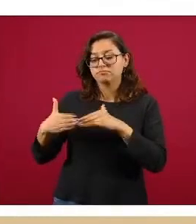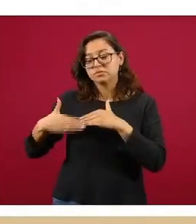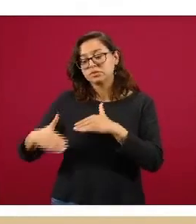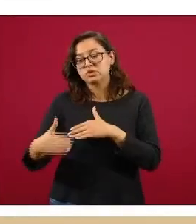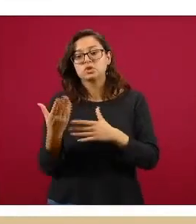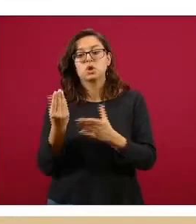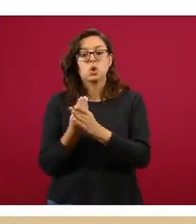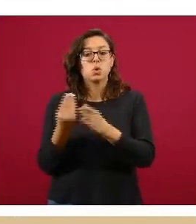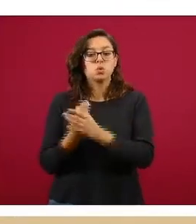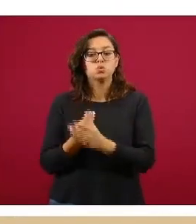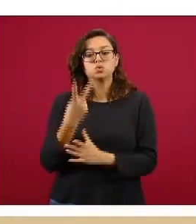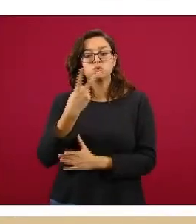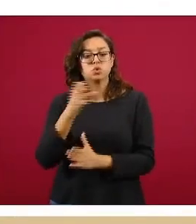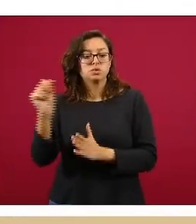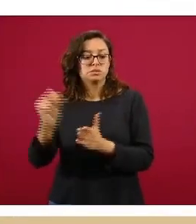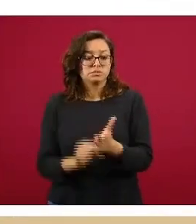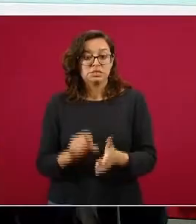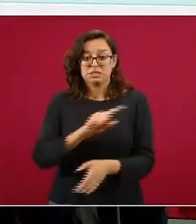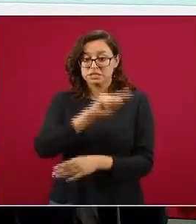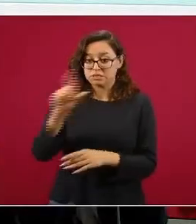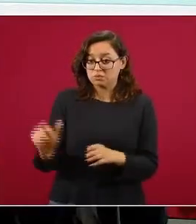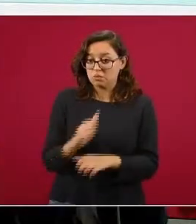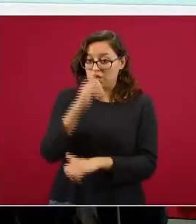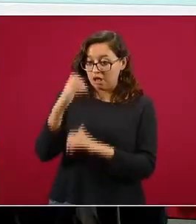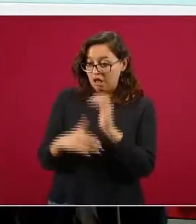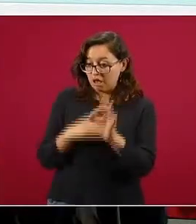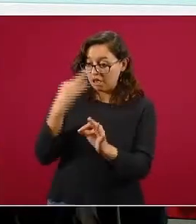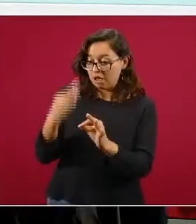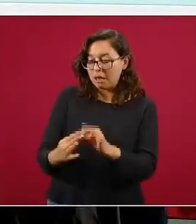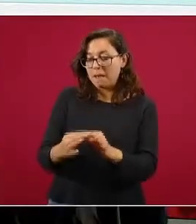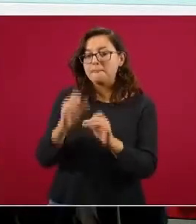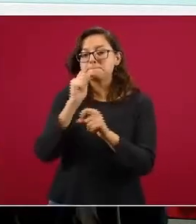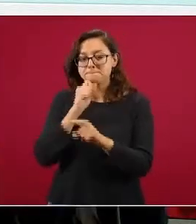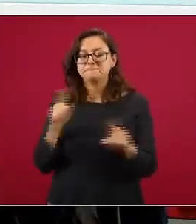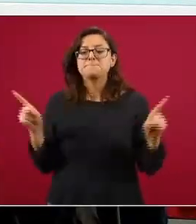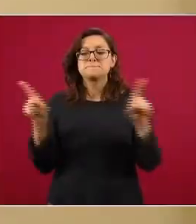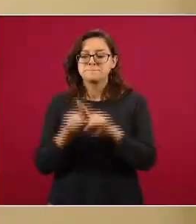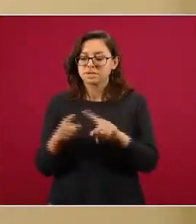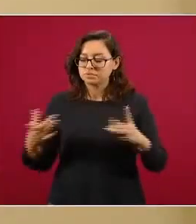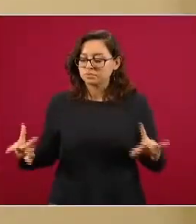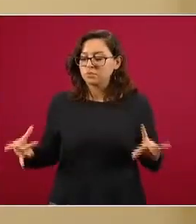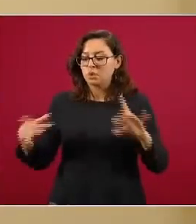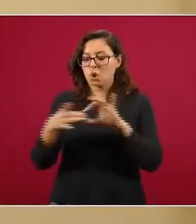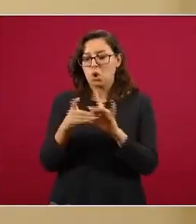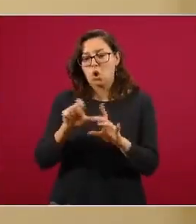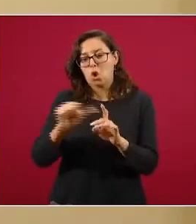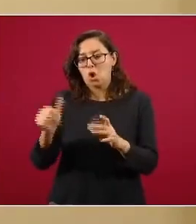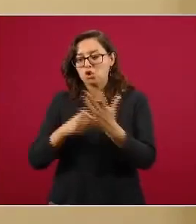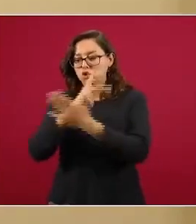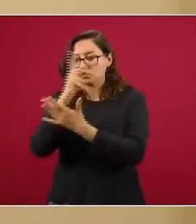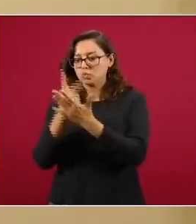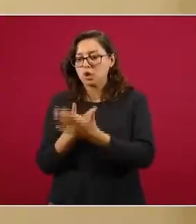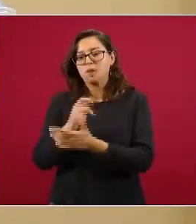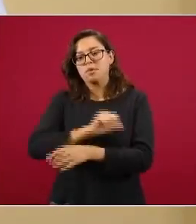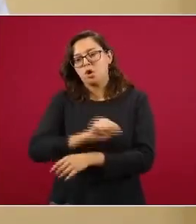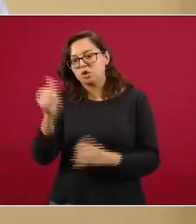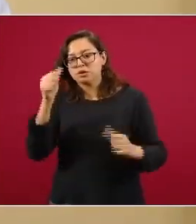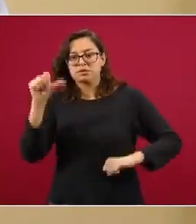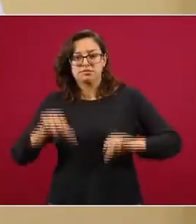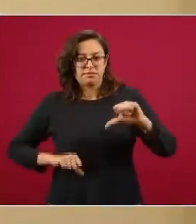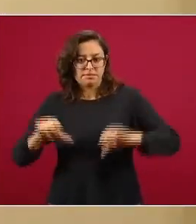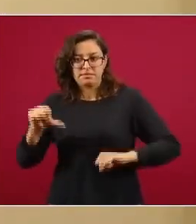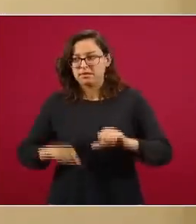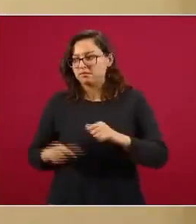meses y al finalizar esta capacitación también estaremos ayudándolos con la vinculación de otros programas u otras acciones que les